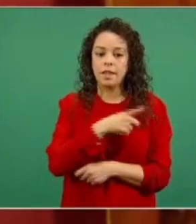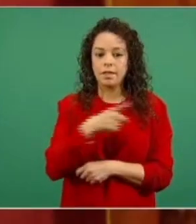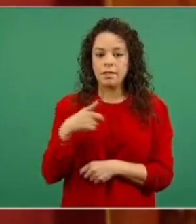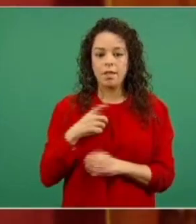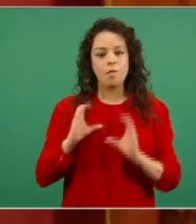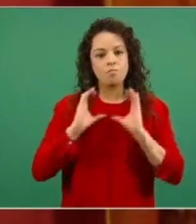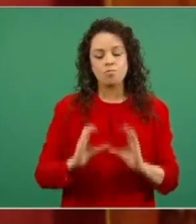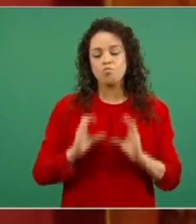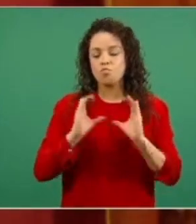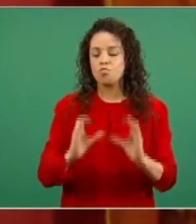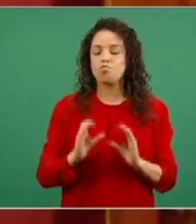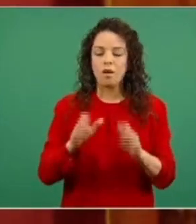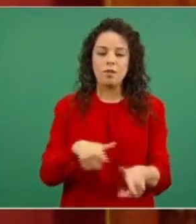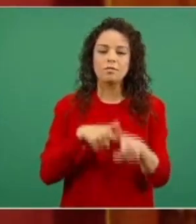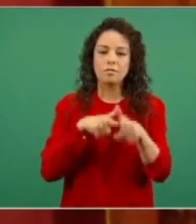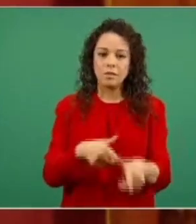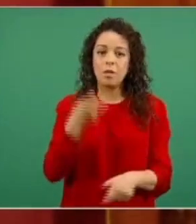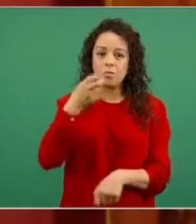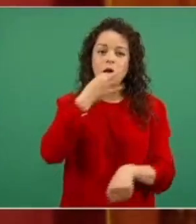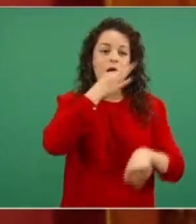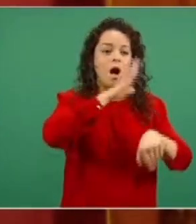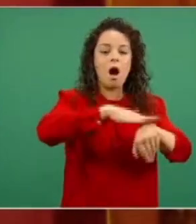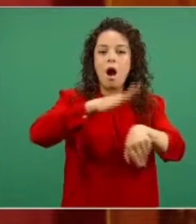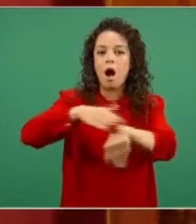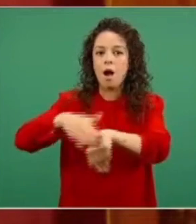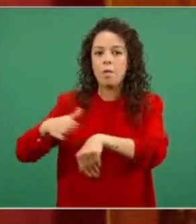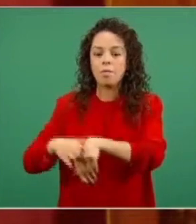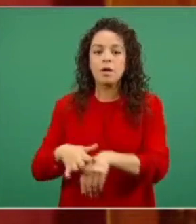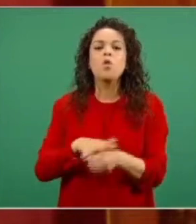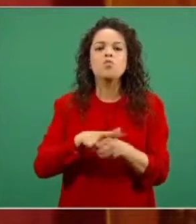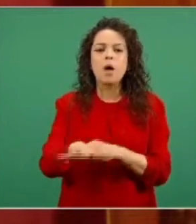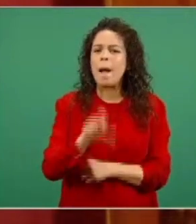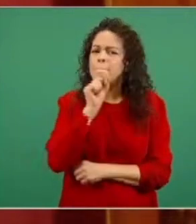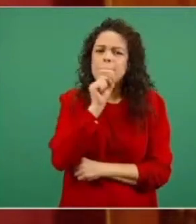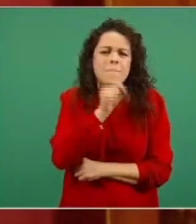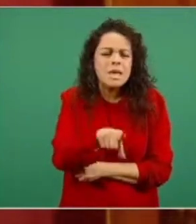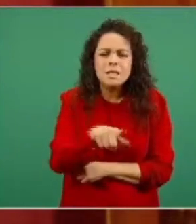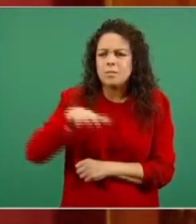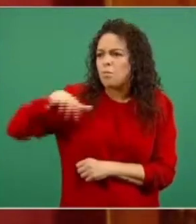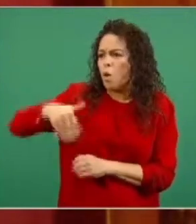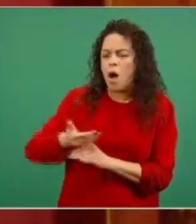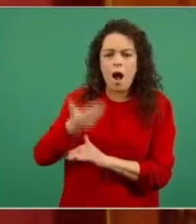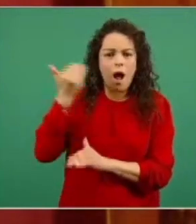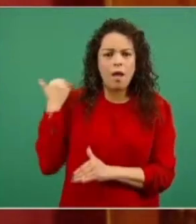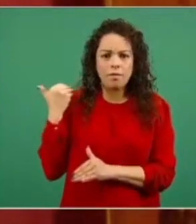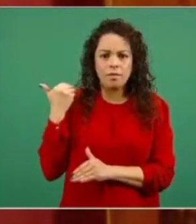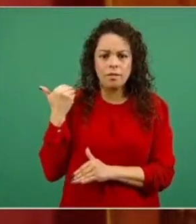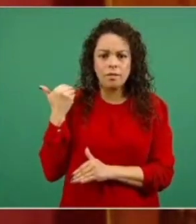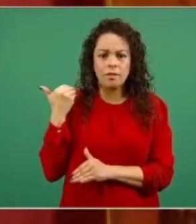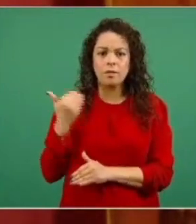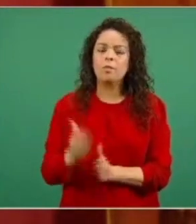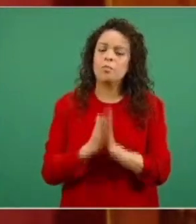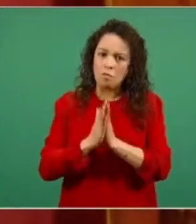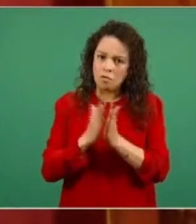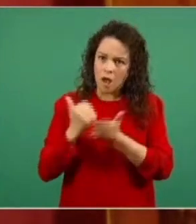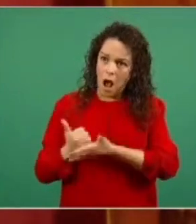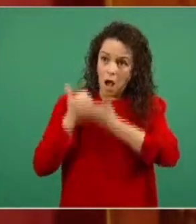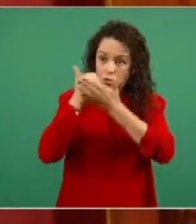nuestro llamado es el mismo, por parte del personal de salud, que les echen tantito la